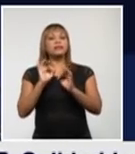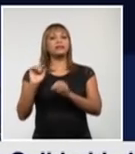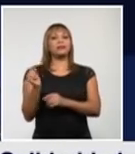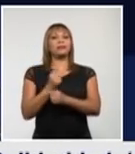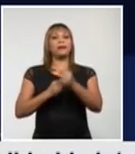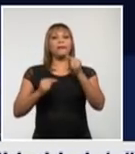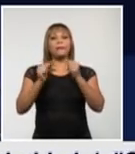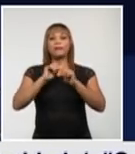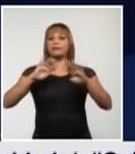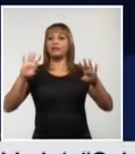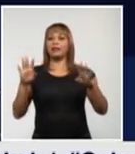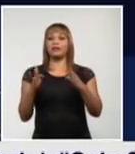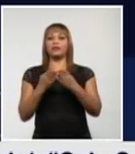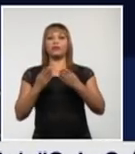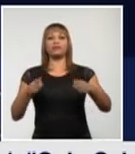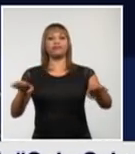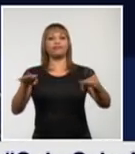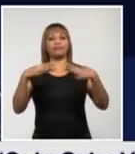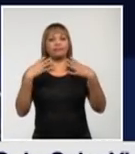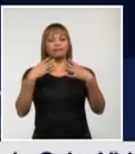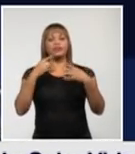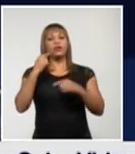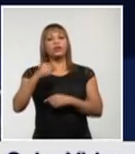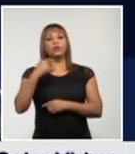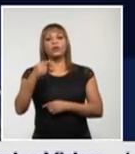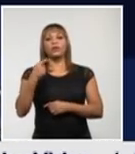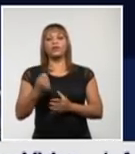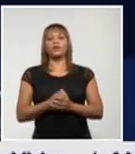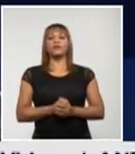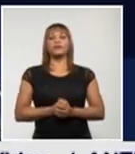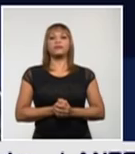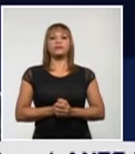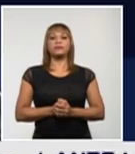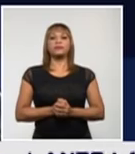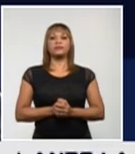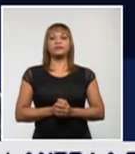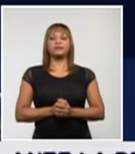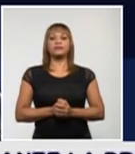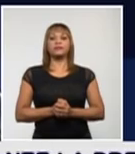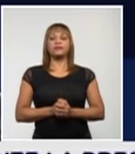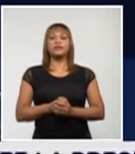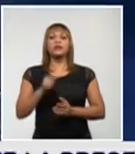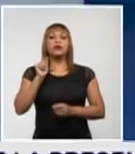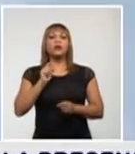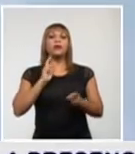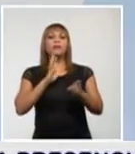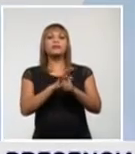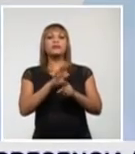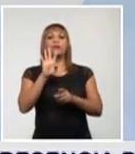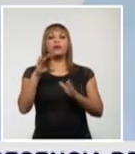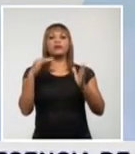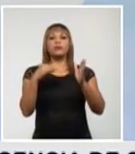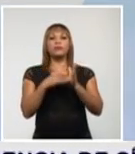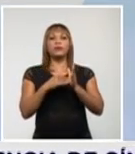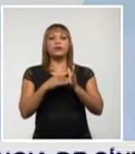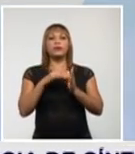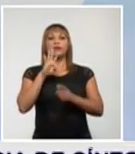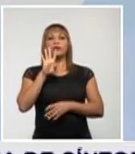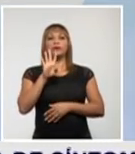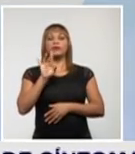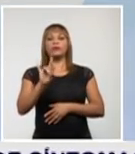siguen la información diariamente. Bueno, el día comenzamos con 4.942